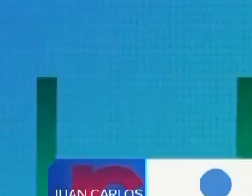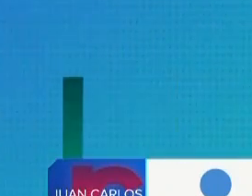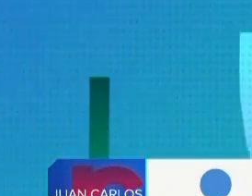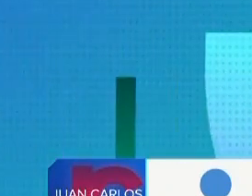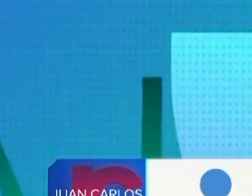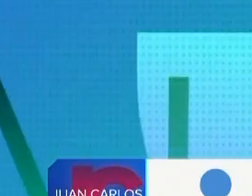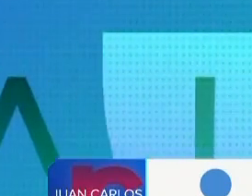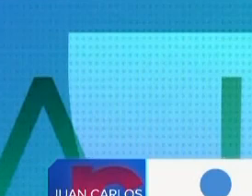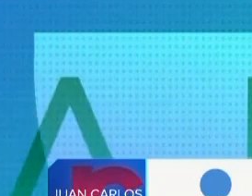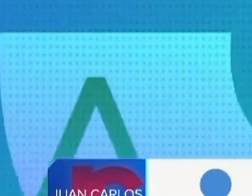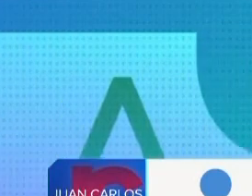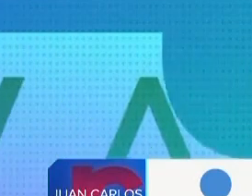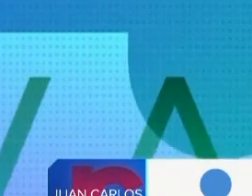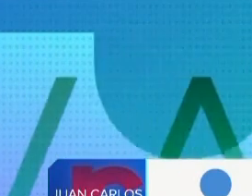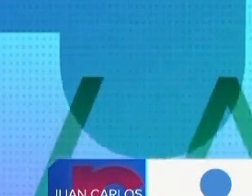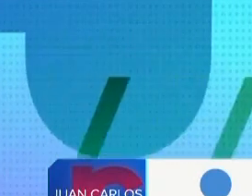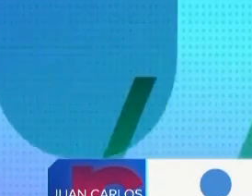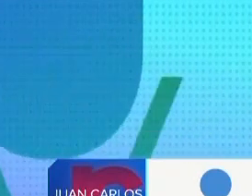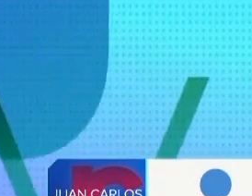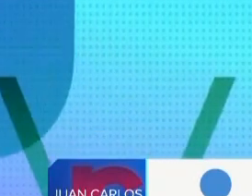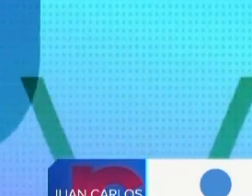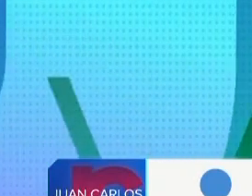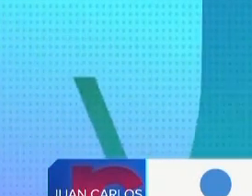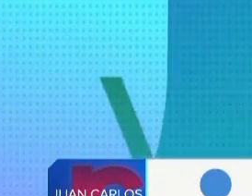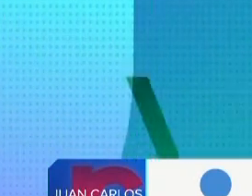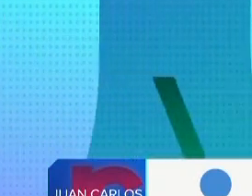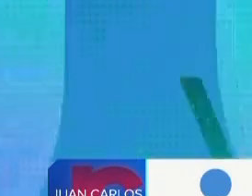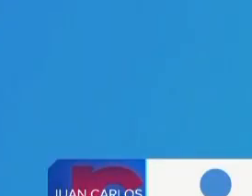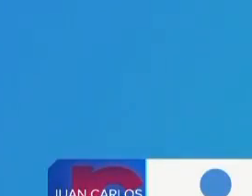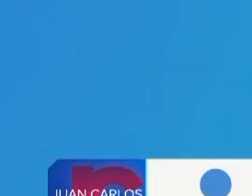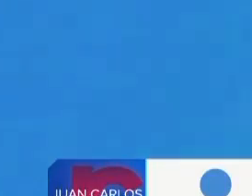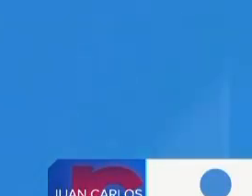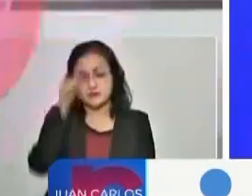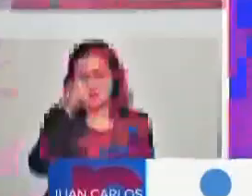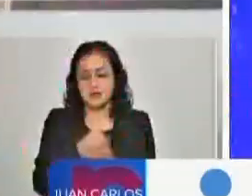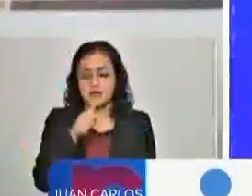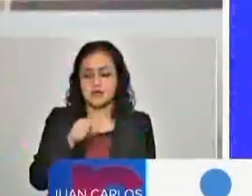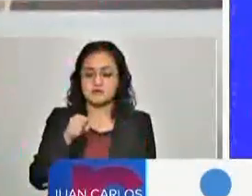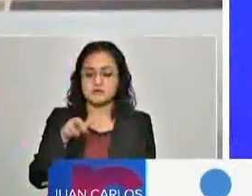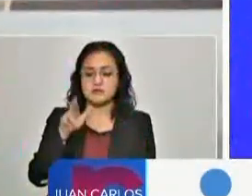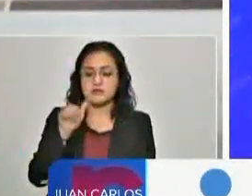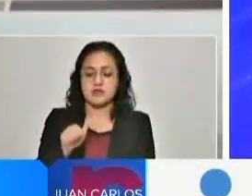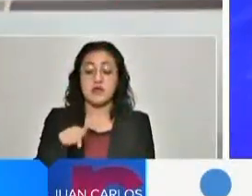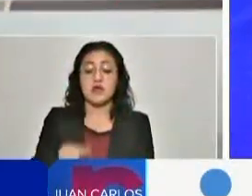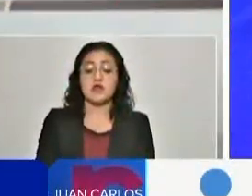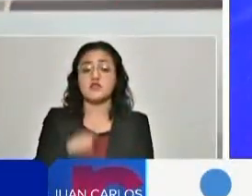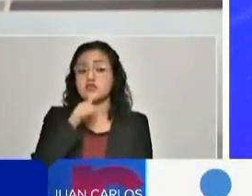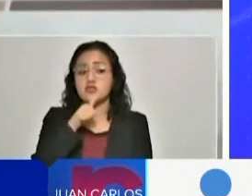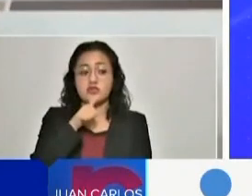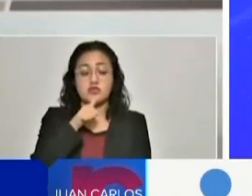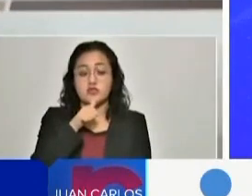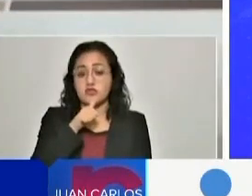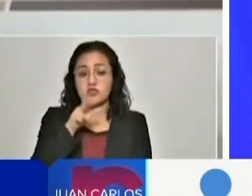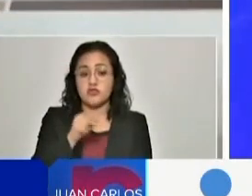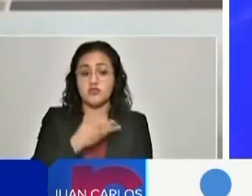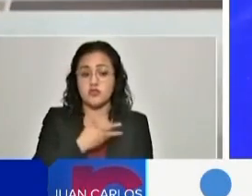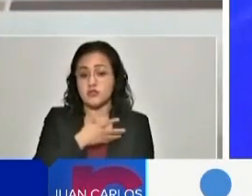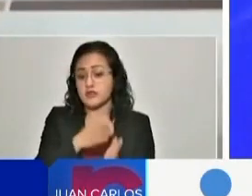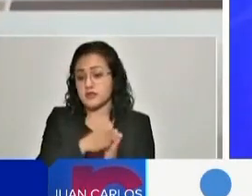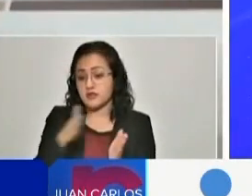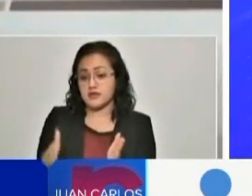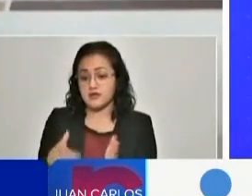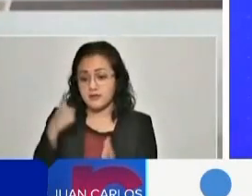salud en el estado habló acerca de este tema aún no cumplen su